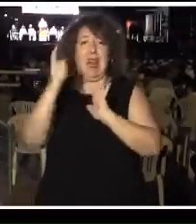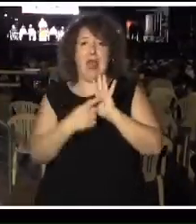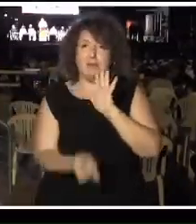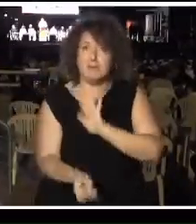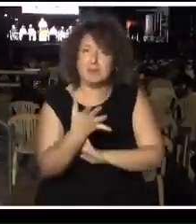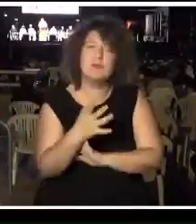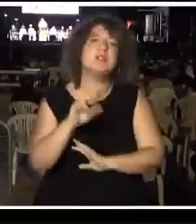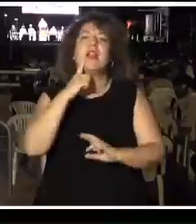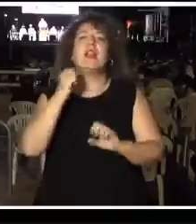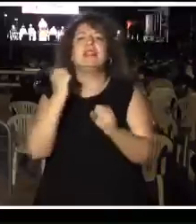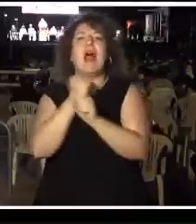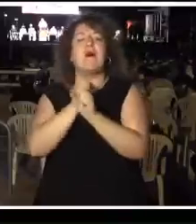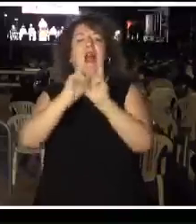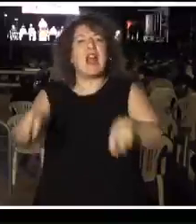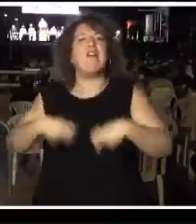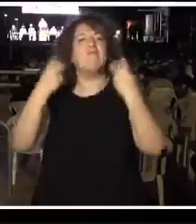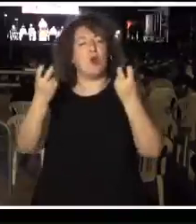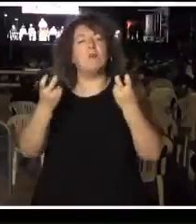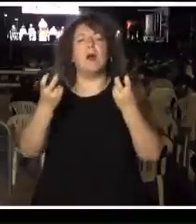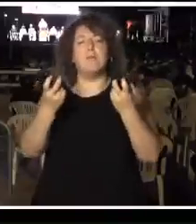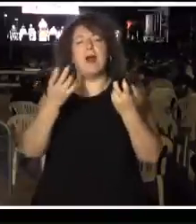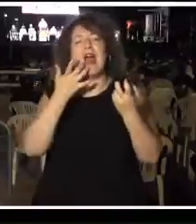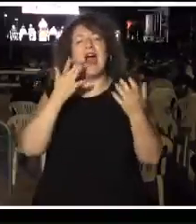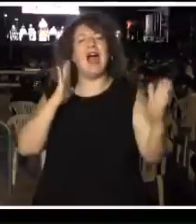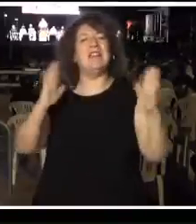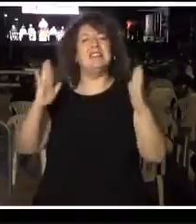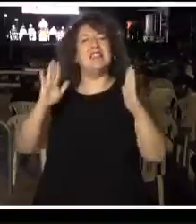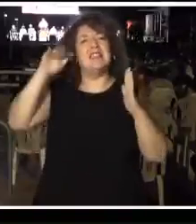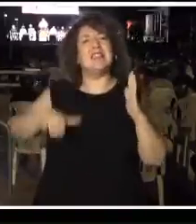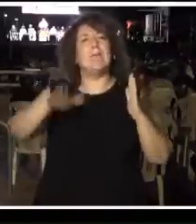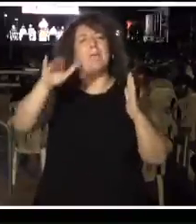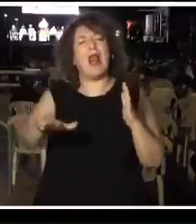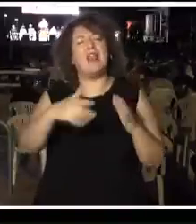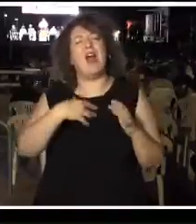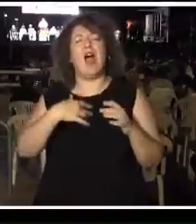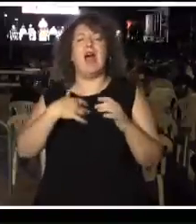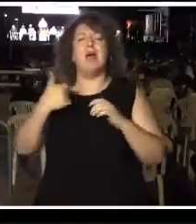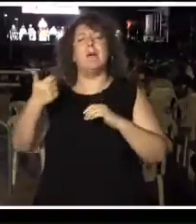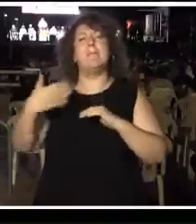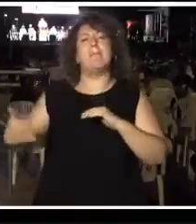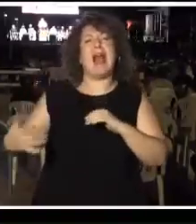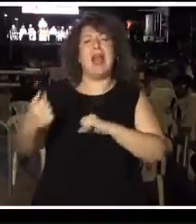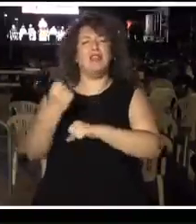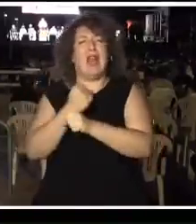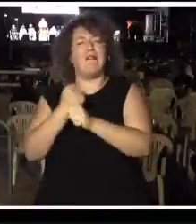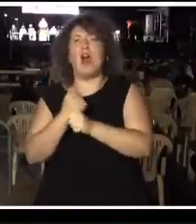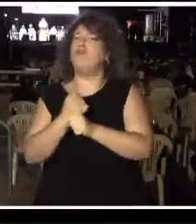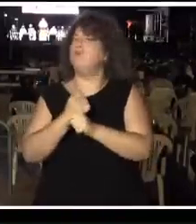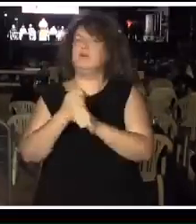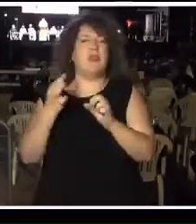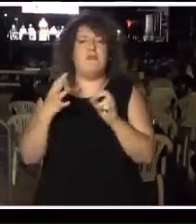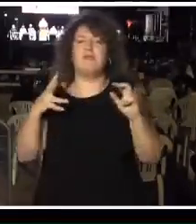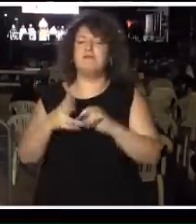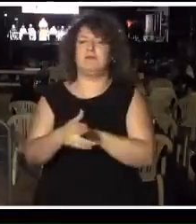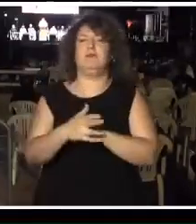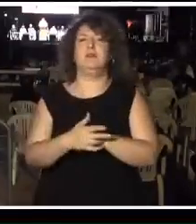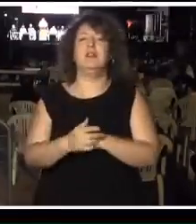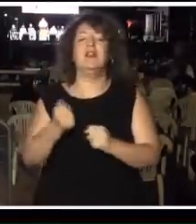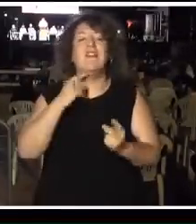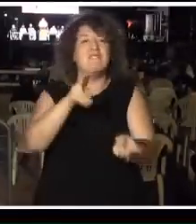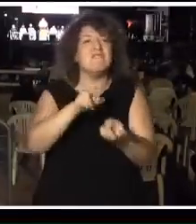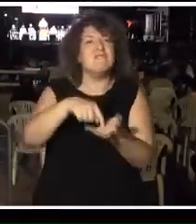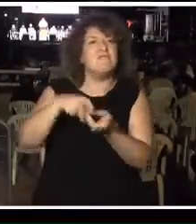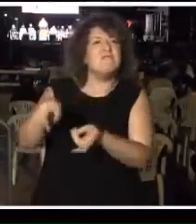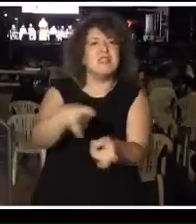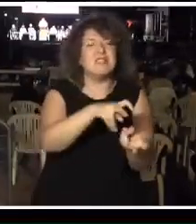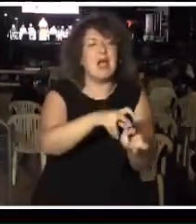que acabe con la temporalidad y precariedad en el empleo, o una reforma fiscal que incremente la recaudación